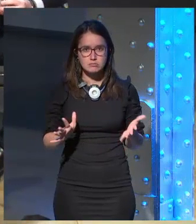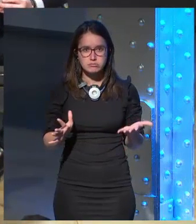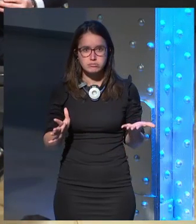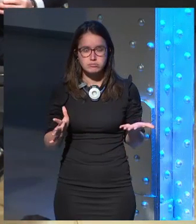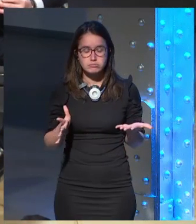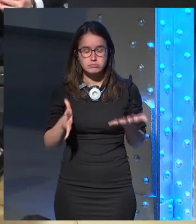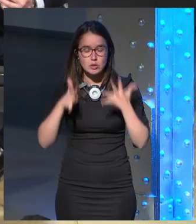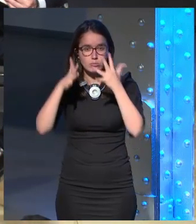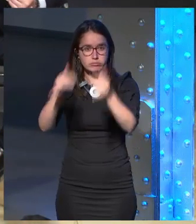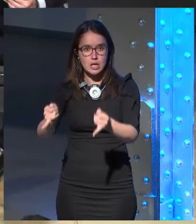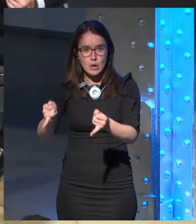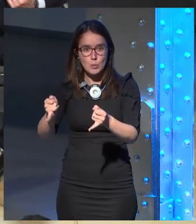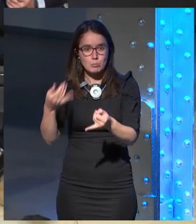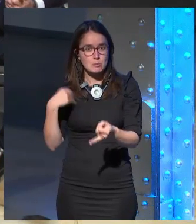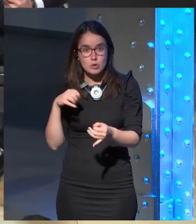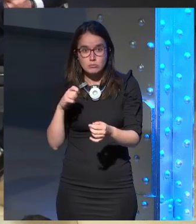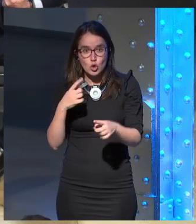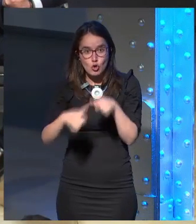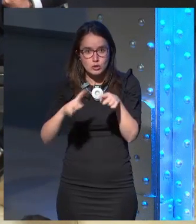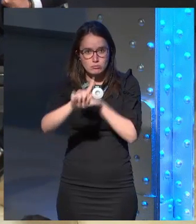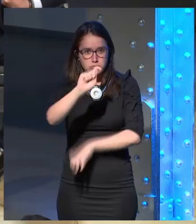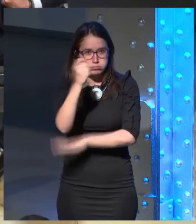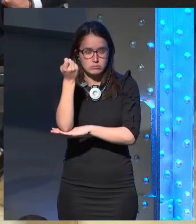allí y hacer lo que estaba haciendo.